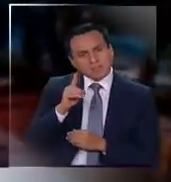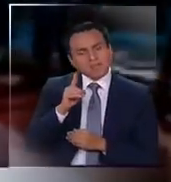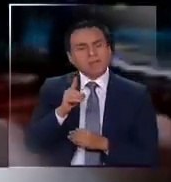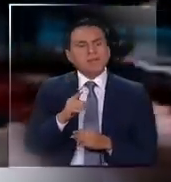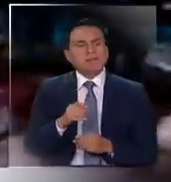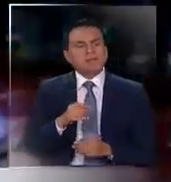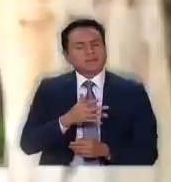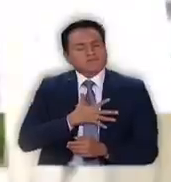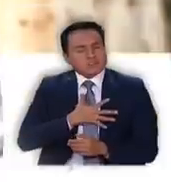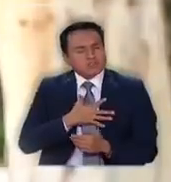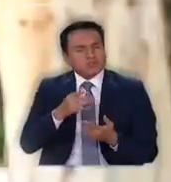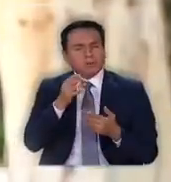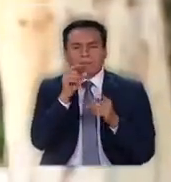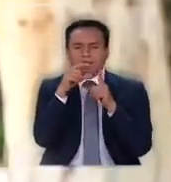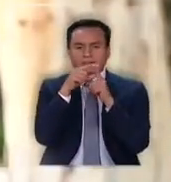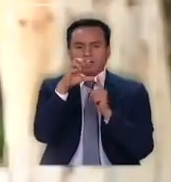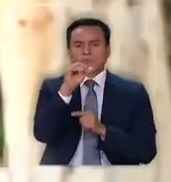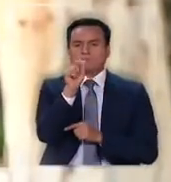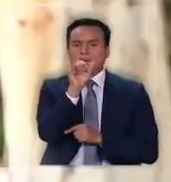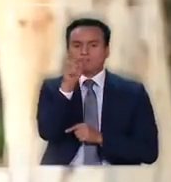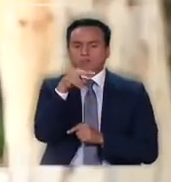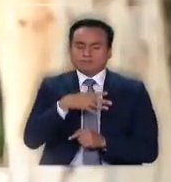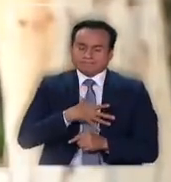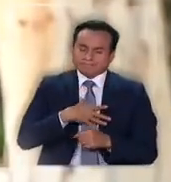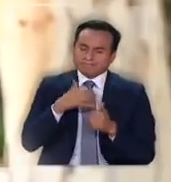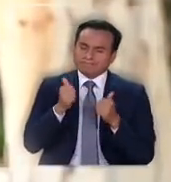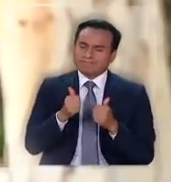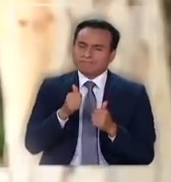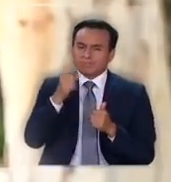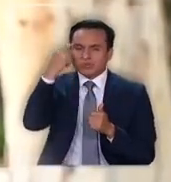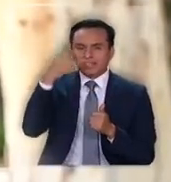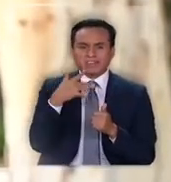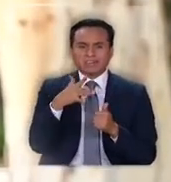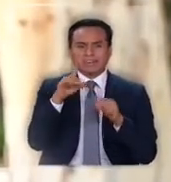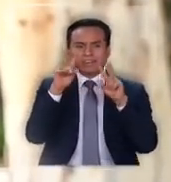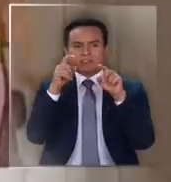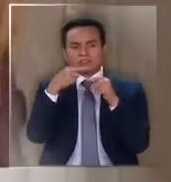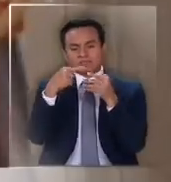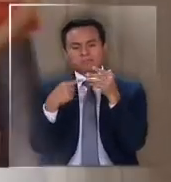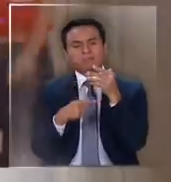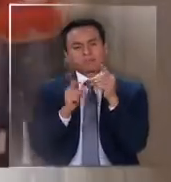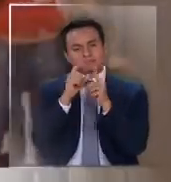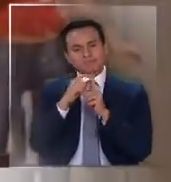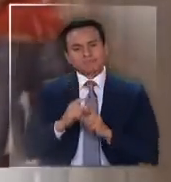Pasión. Si fuera una palabra, pasión. Ahora derivan de esto claramente muchas más.